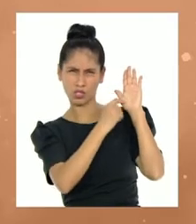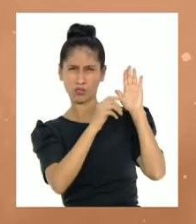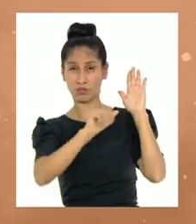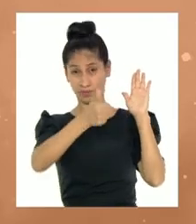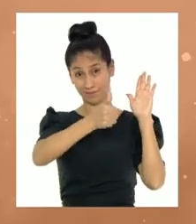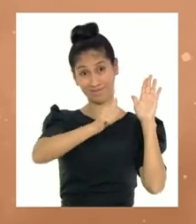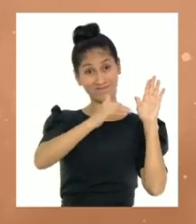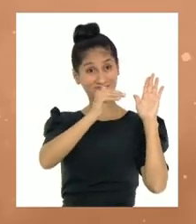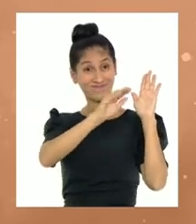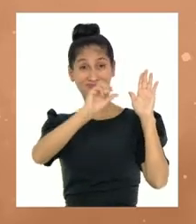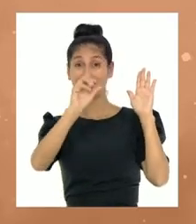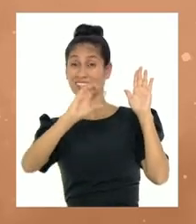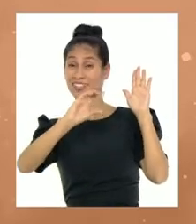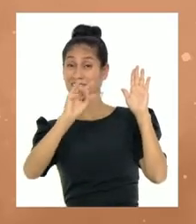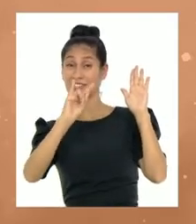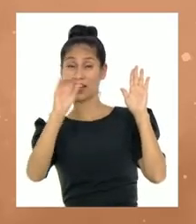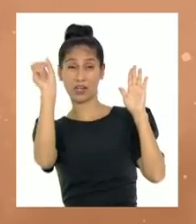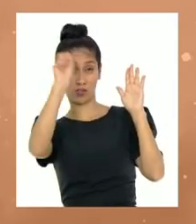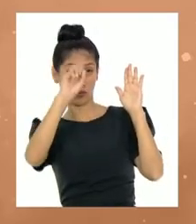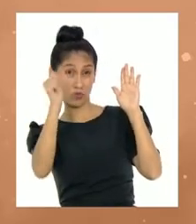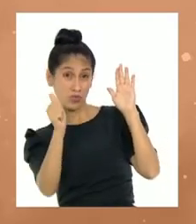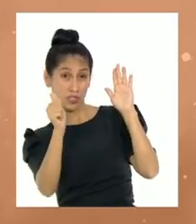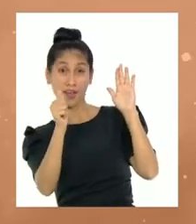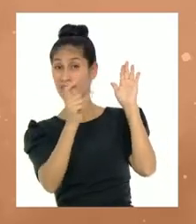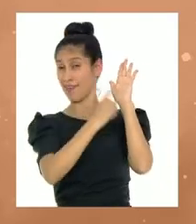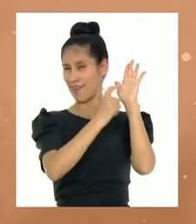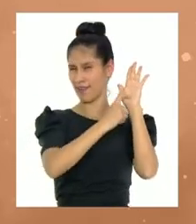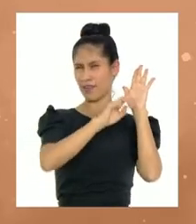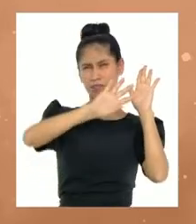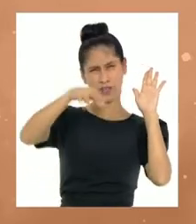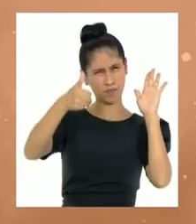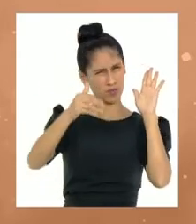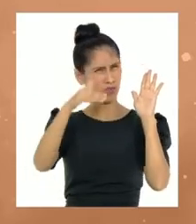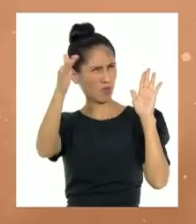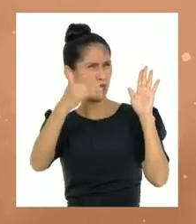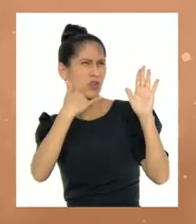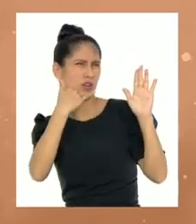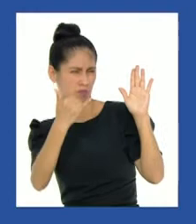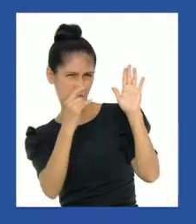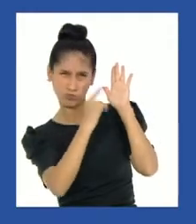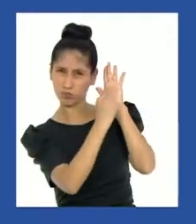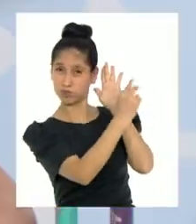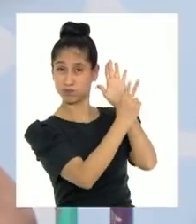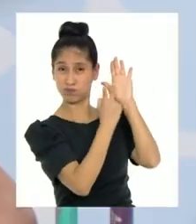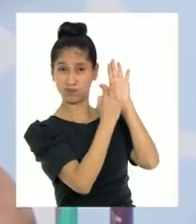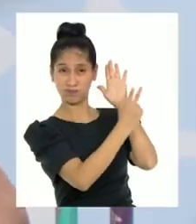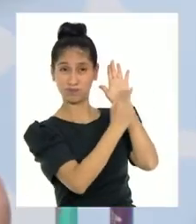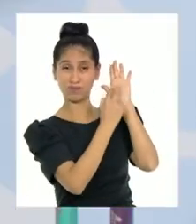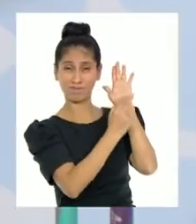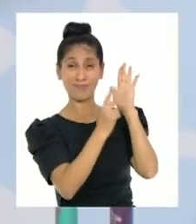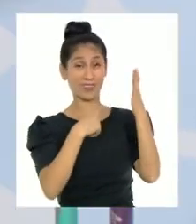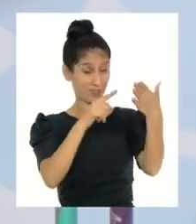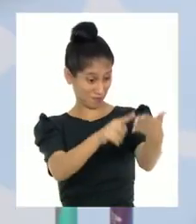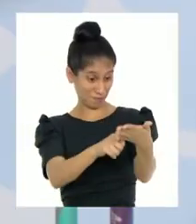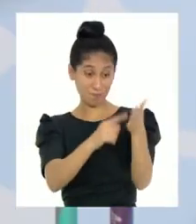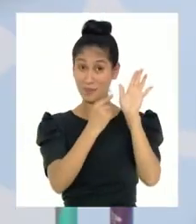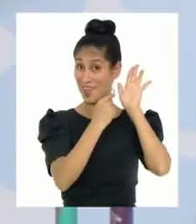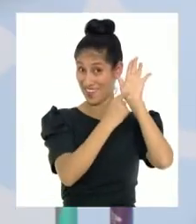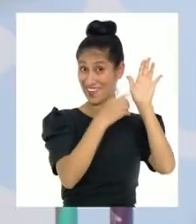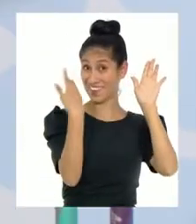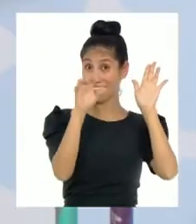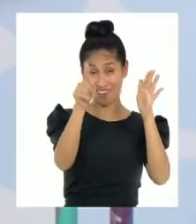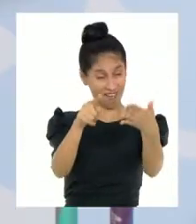de causa y consecuencia establece relaciones lógicas entre distintos hechos. Espero que esto haya sido de